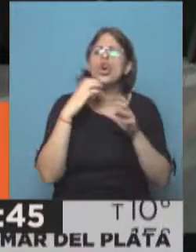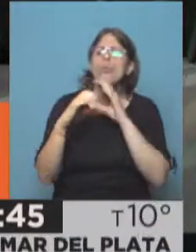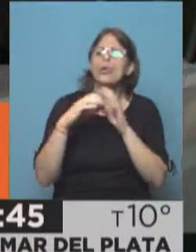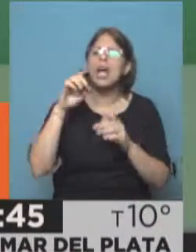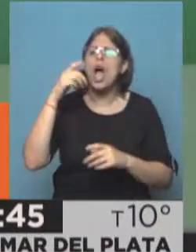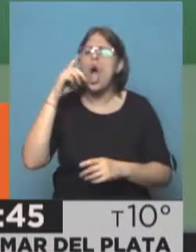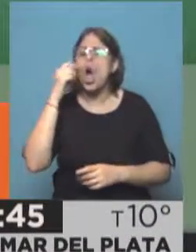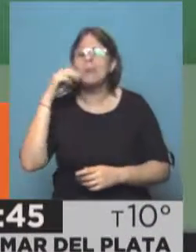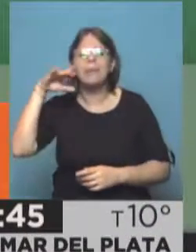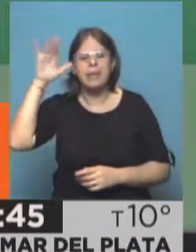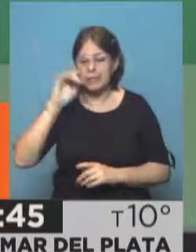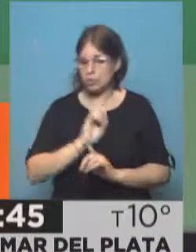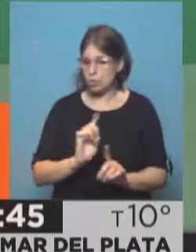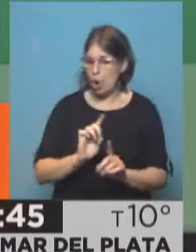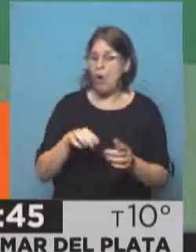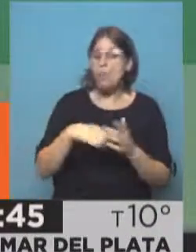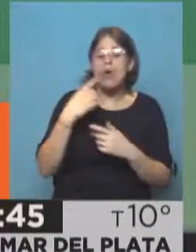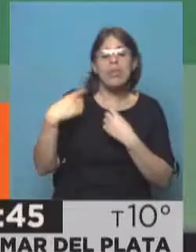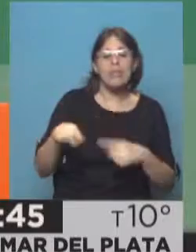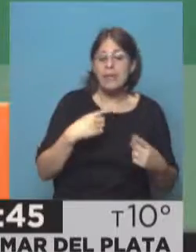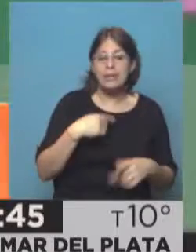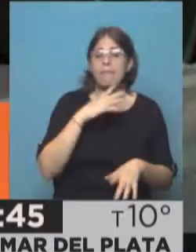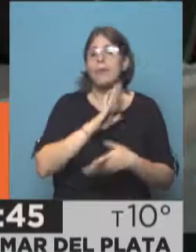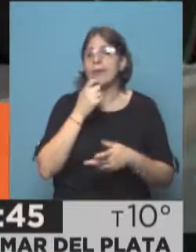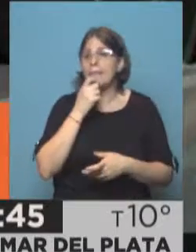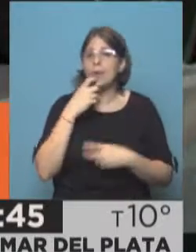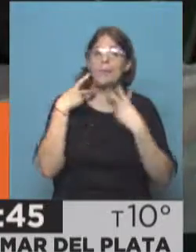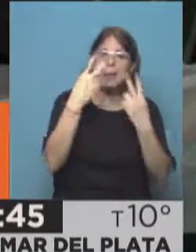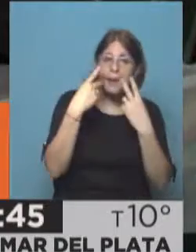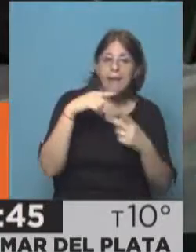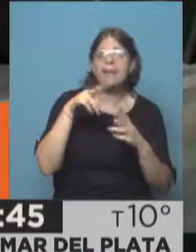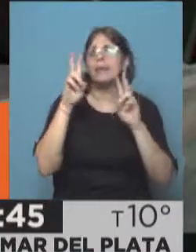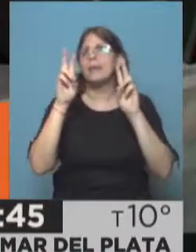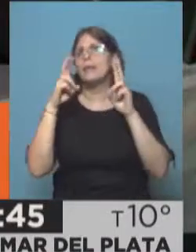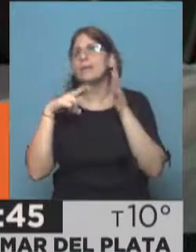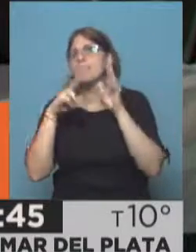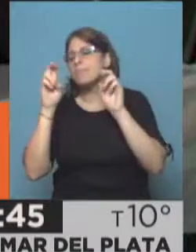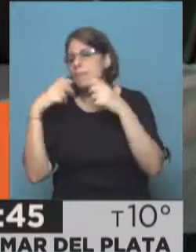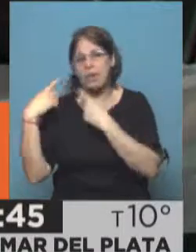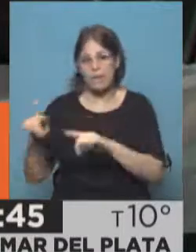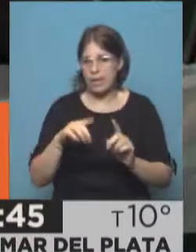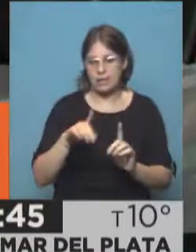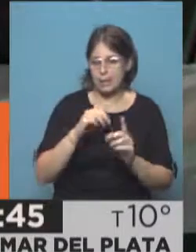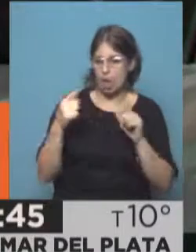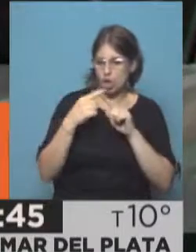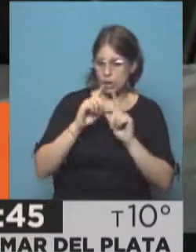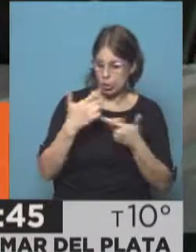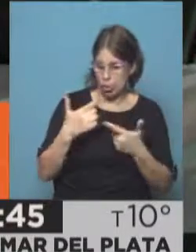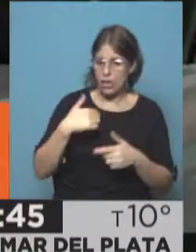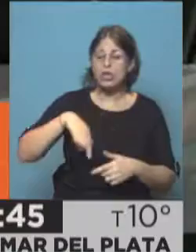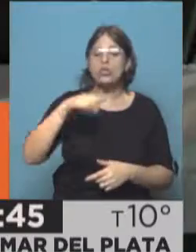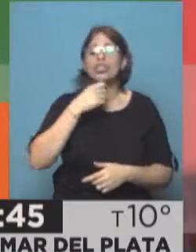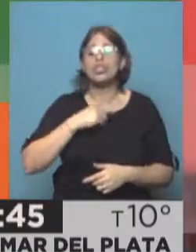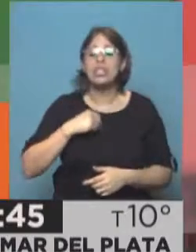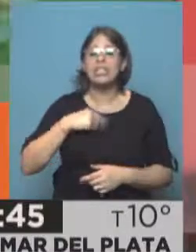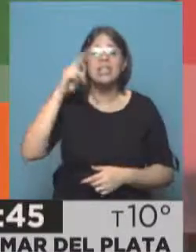qué? Lamentablemente, y bueno, por distintos viajes, por distintas cuestiones, lo que sentimos es que nosotros siempre respetamos